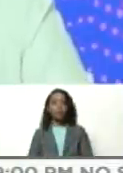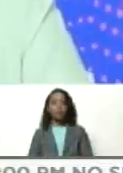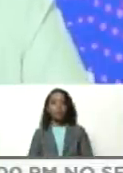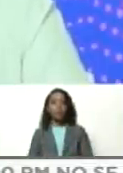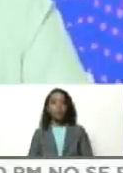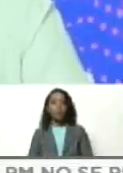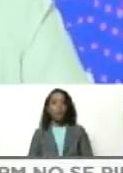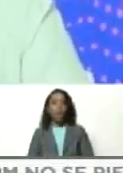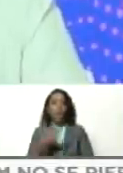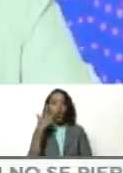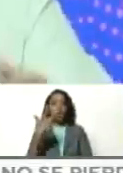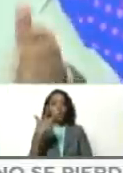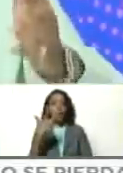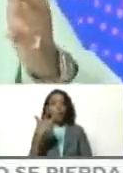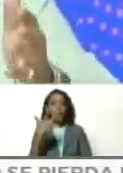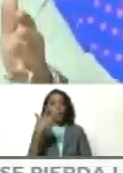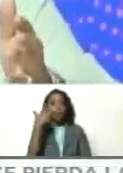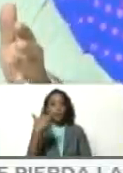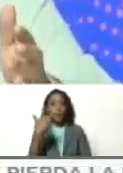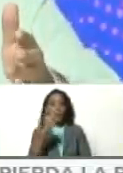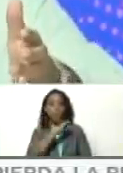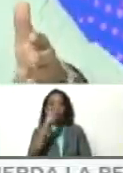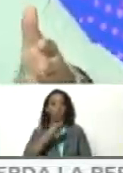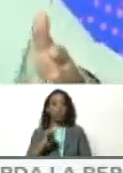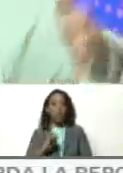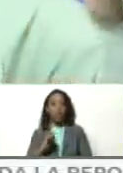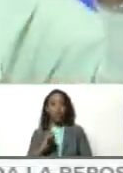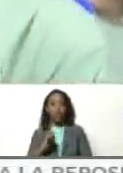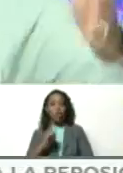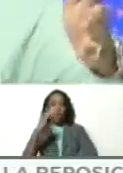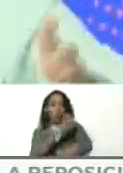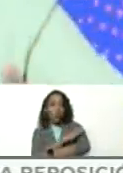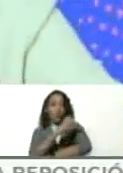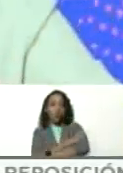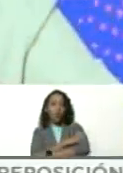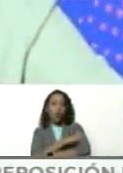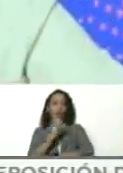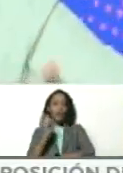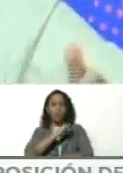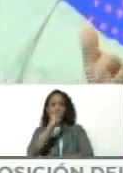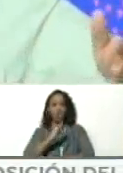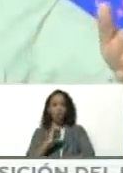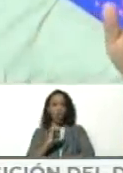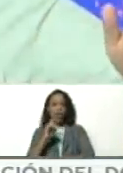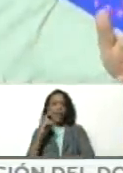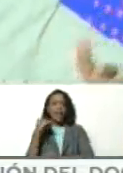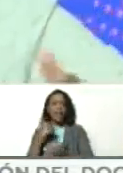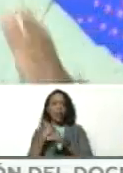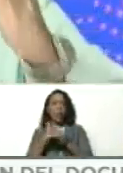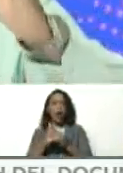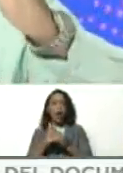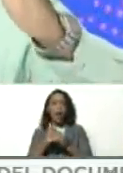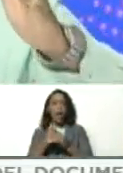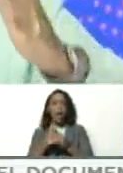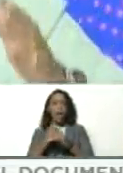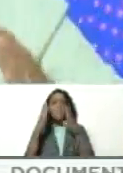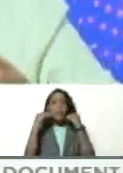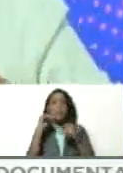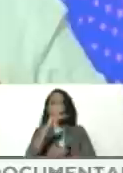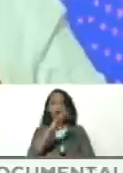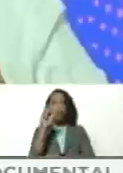Los tres son tres zorros adecos, zorros, de experiencia de 40 años.